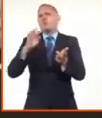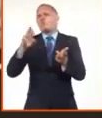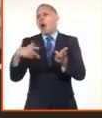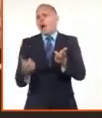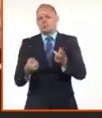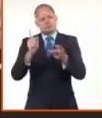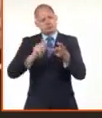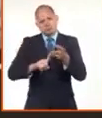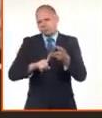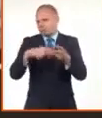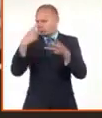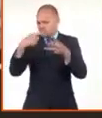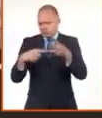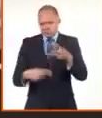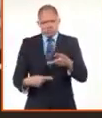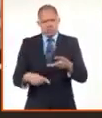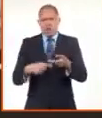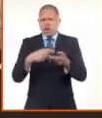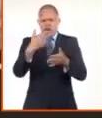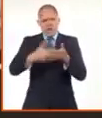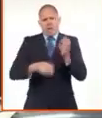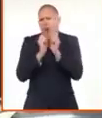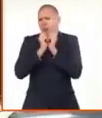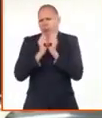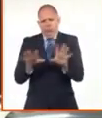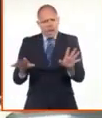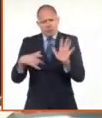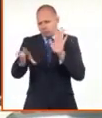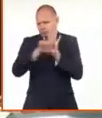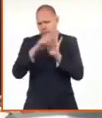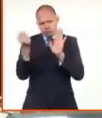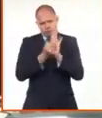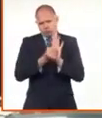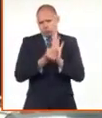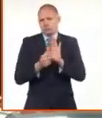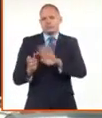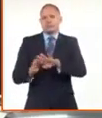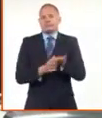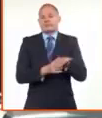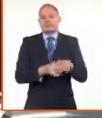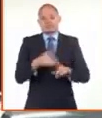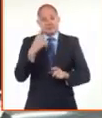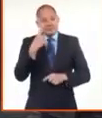lo haremos siempre en el marco de lo que está estipulado por la ley. Aquí hay sin dudas